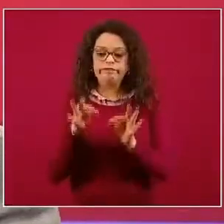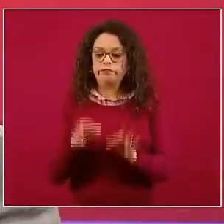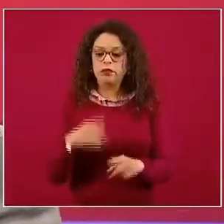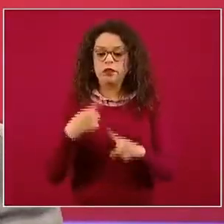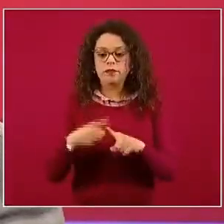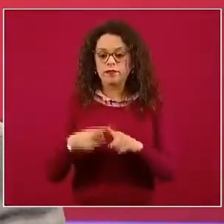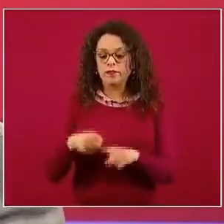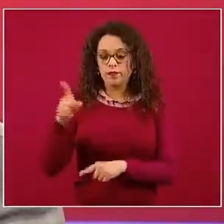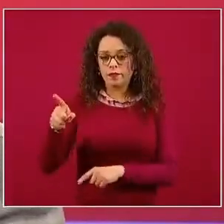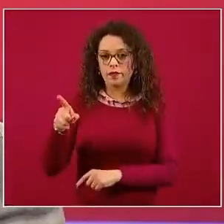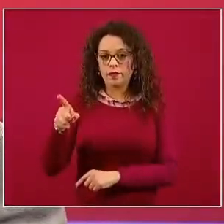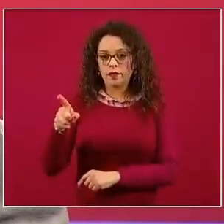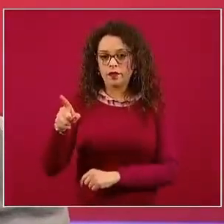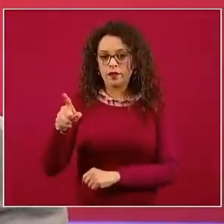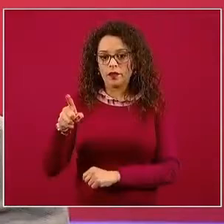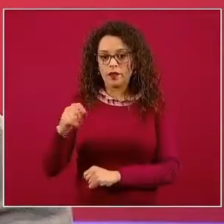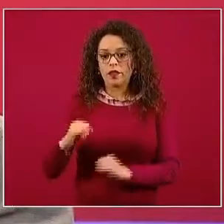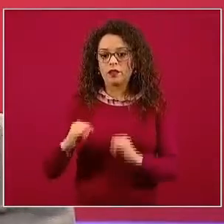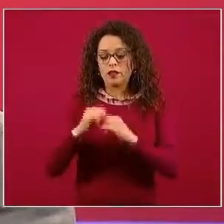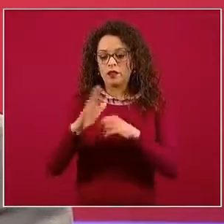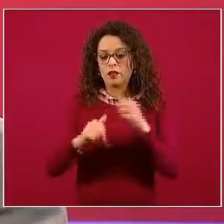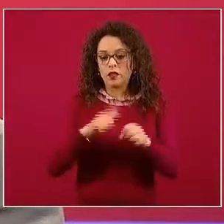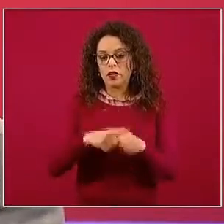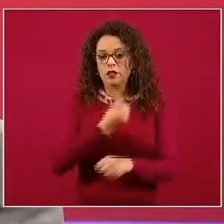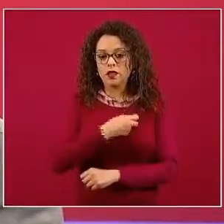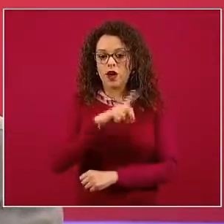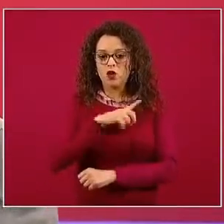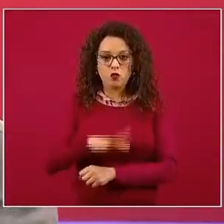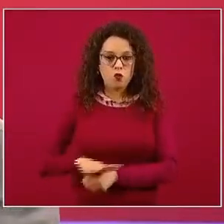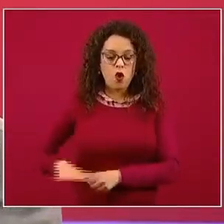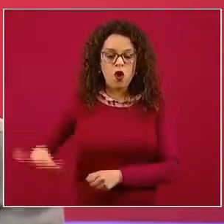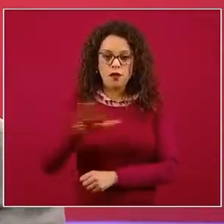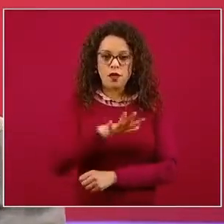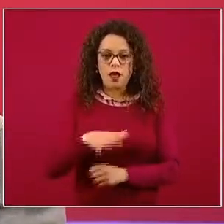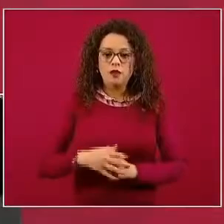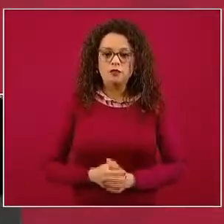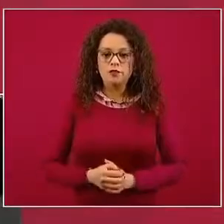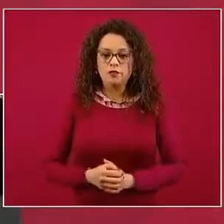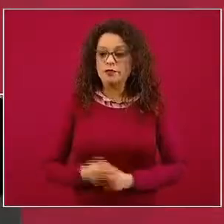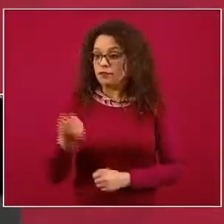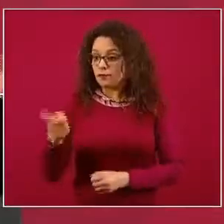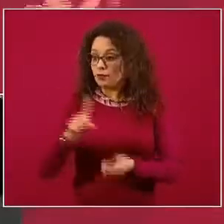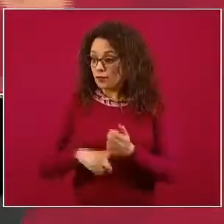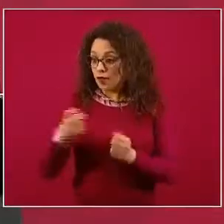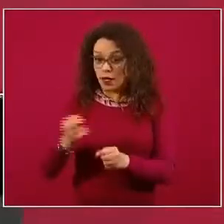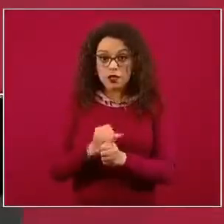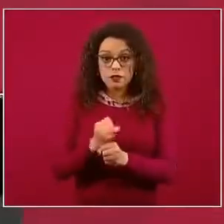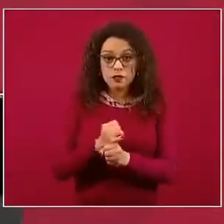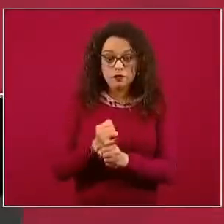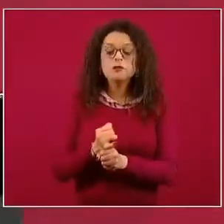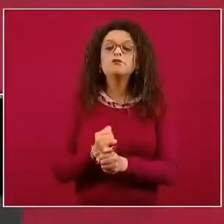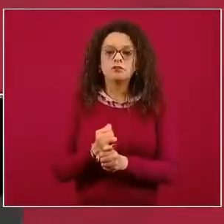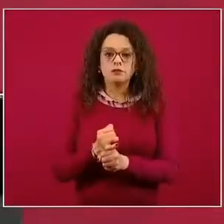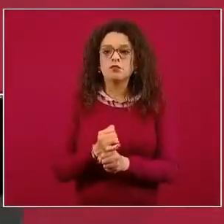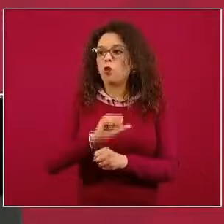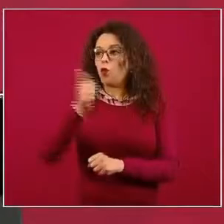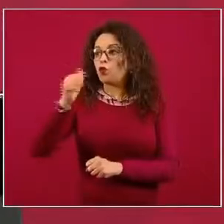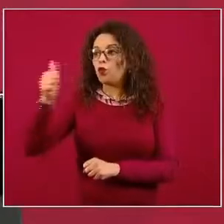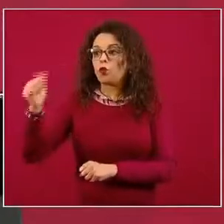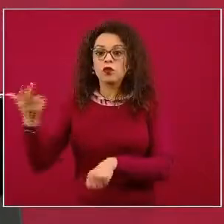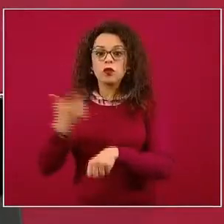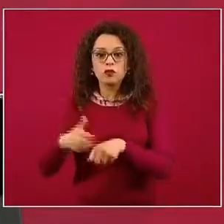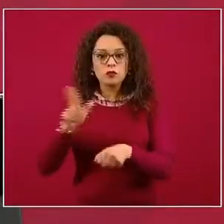el Instituto Nacional de Salud Pública, y la resolución de su comisión de investigación fue aceptada por los demás